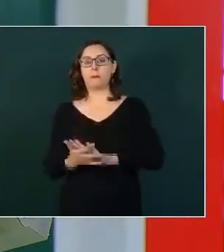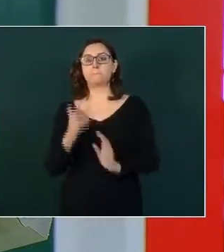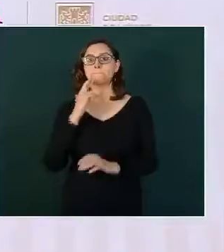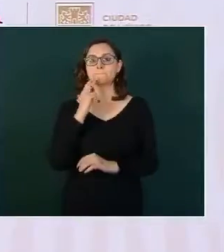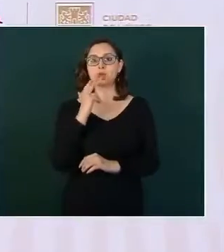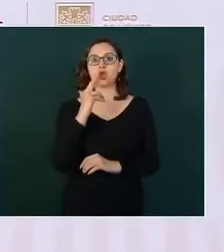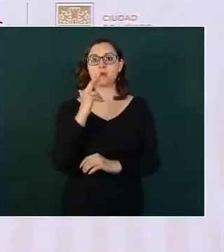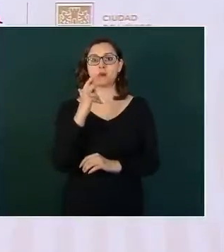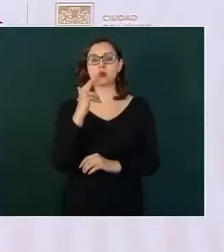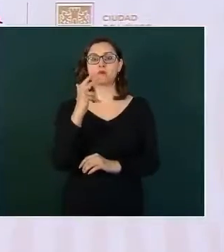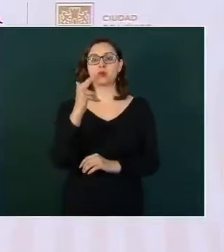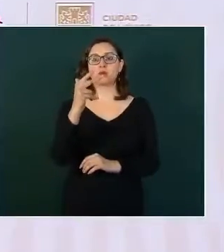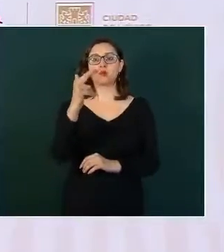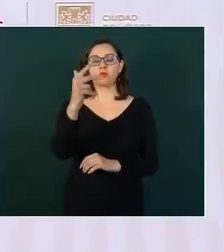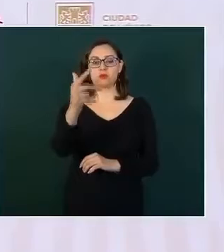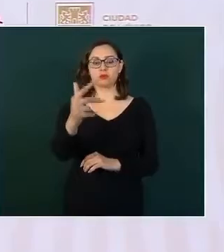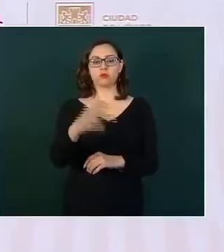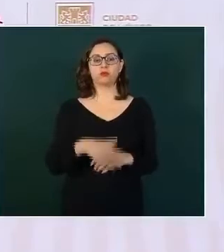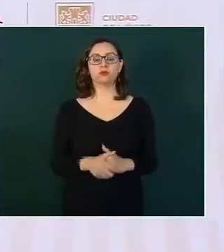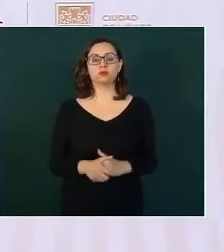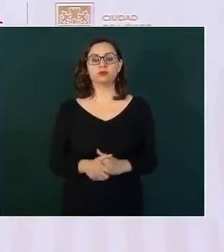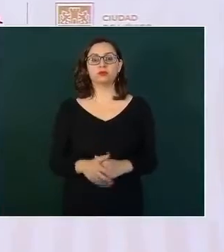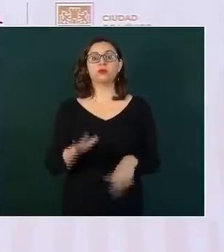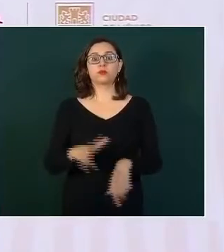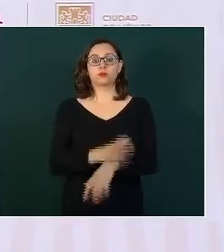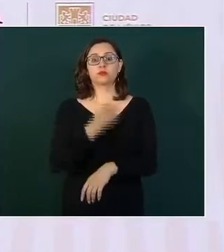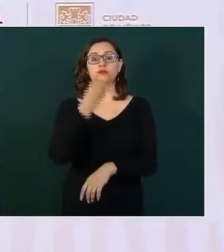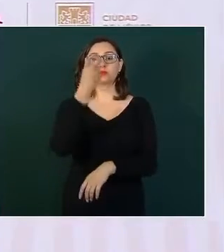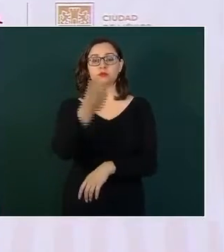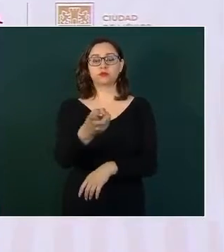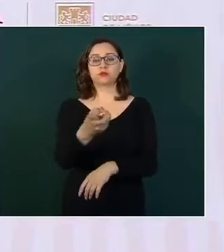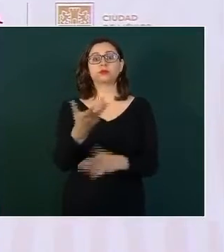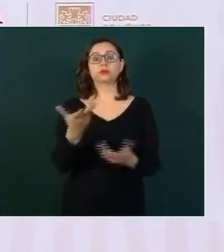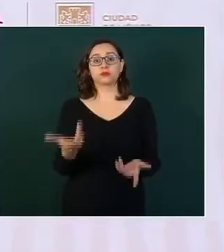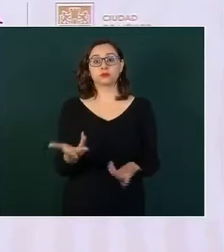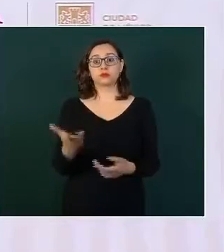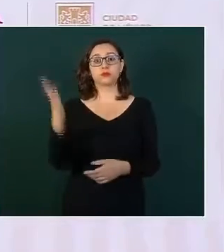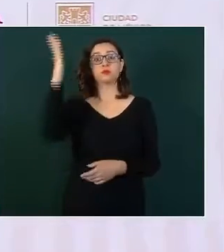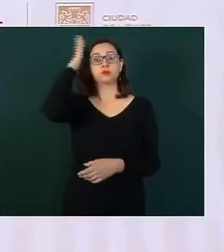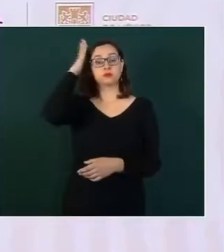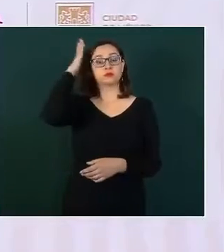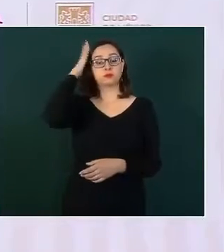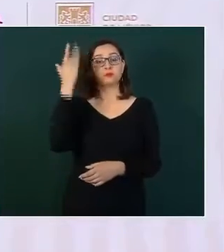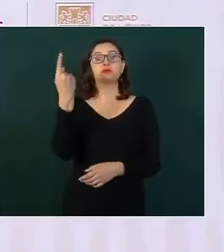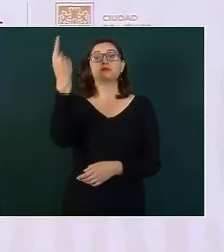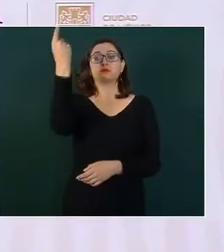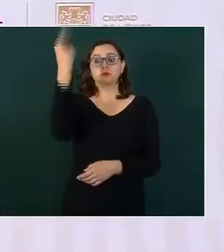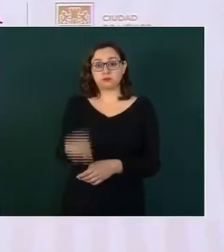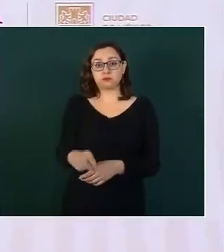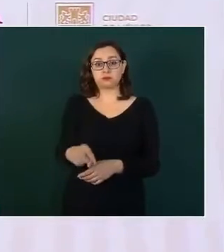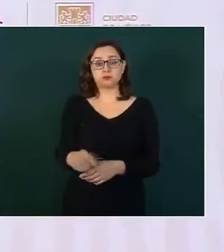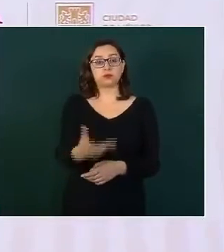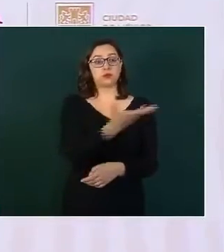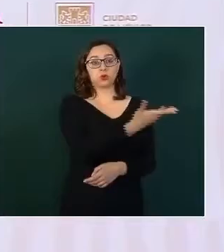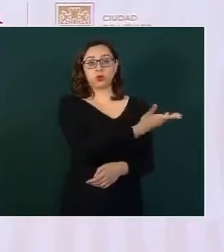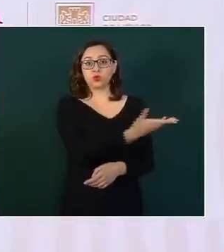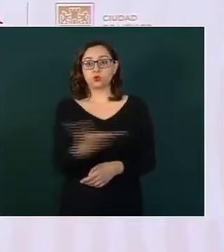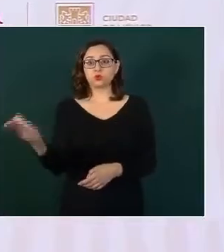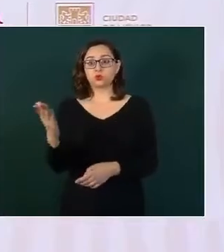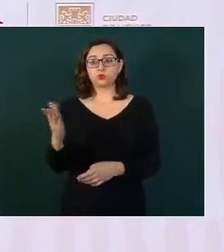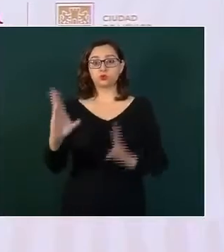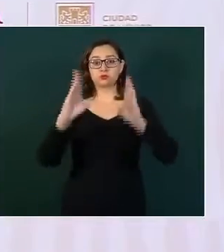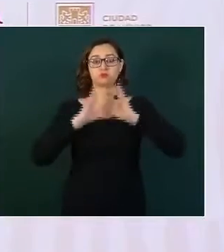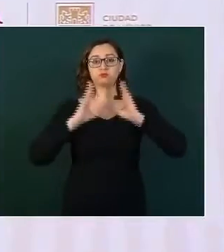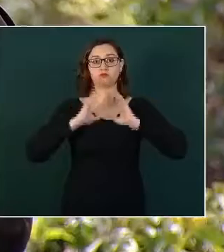continua. En tal razón, los invito a que bajo las órdenes de su comandante sigan poniendo en alto el prestigio